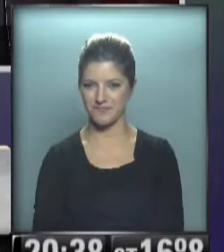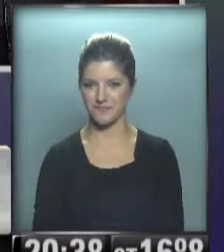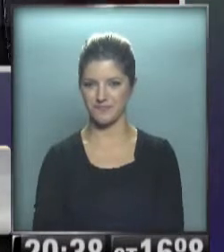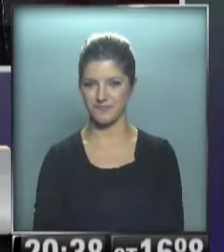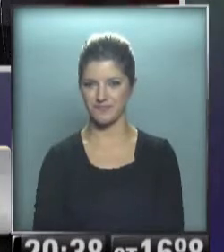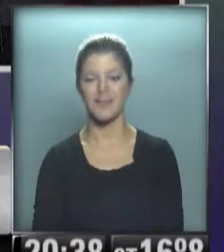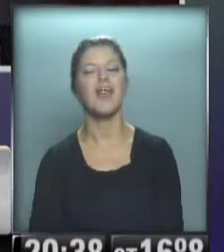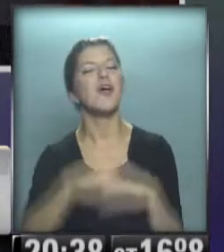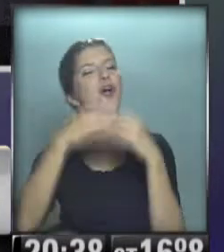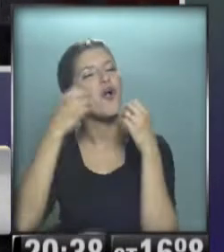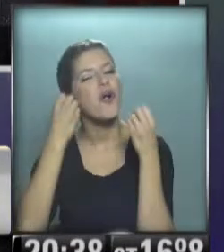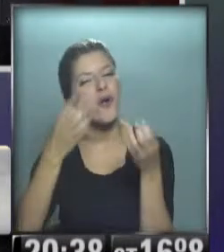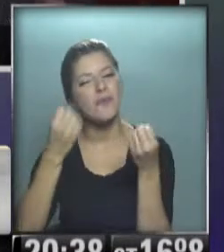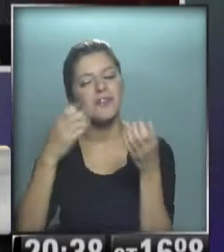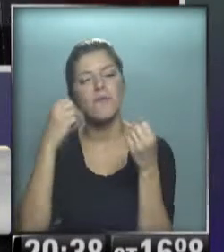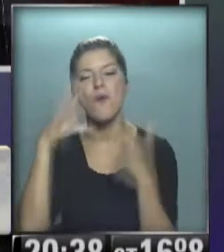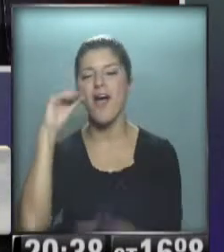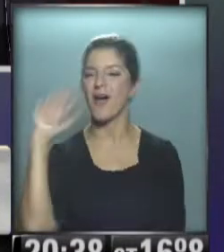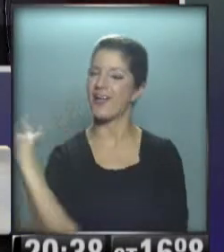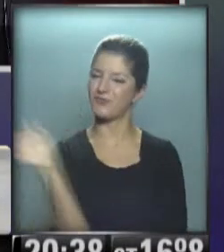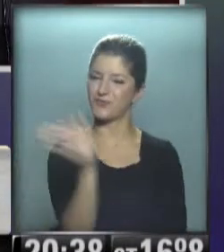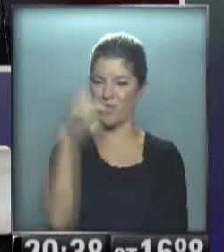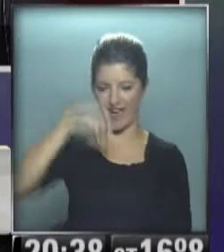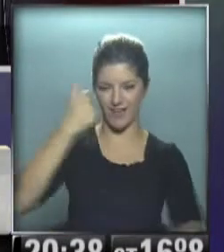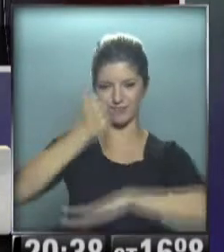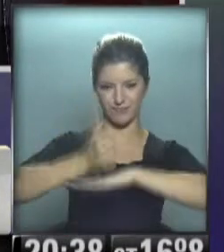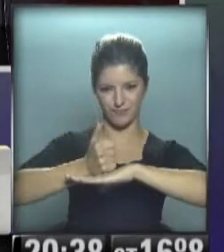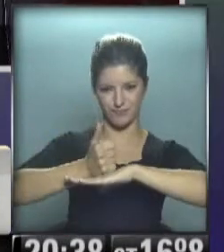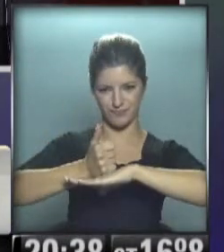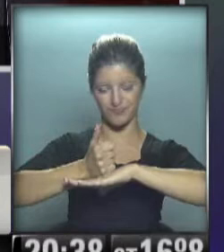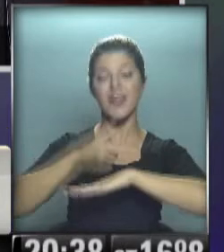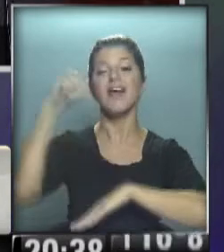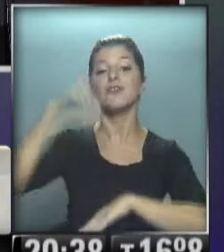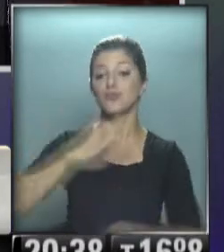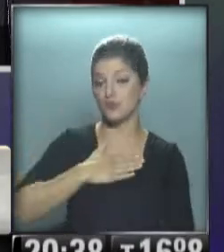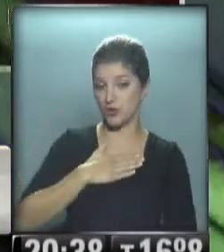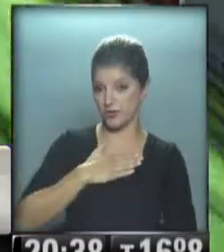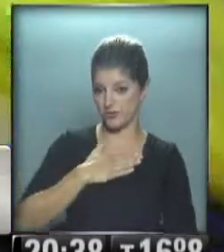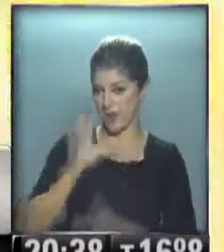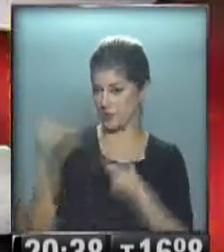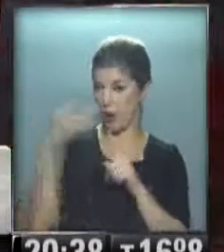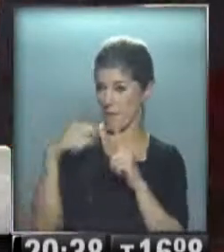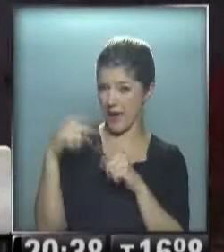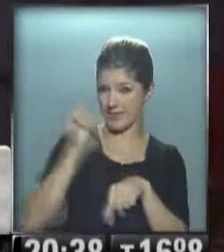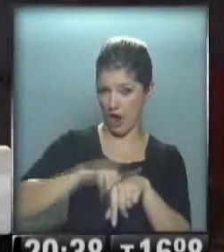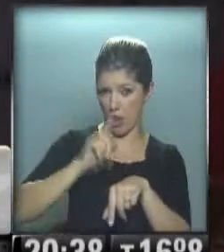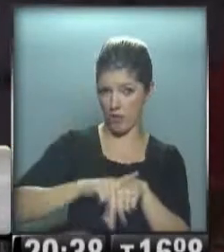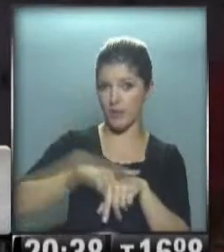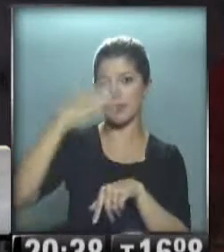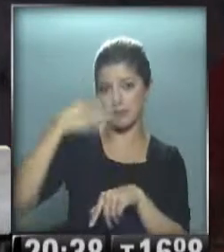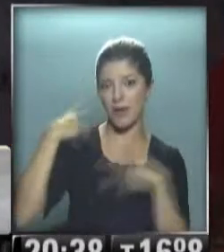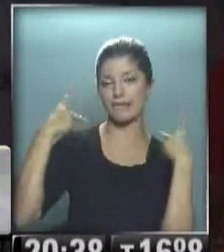¿Qué tal? ¿Cómo les va? Buenas noches a todos, aquí estamos en San Pablo. Yo llego hace media hora, después de